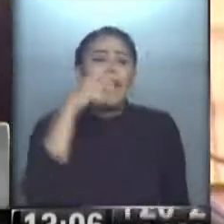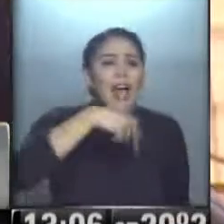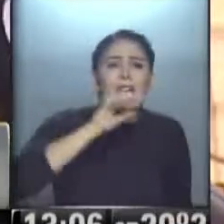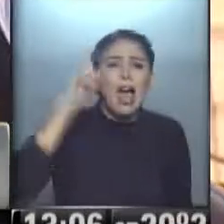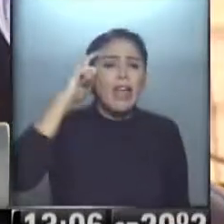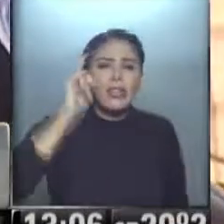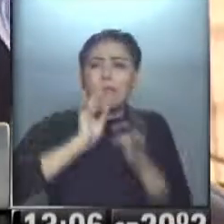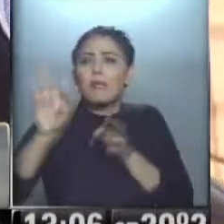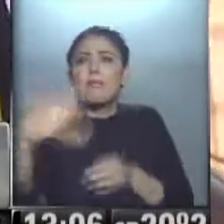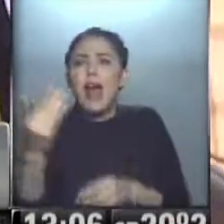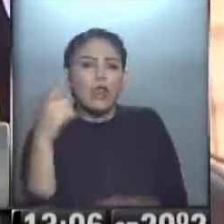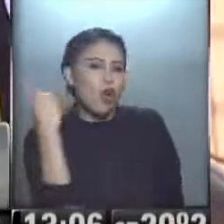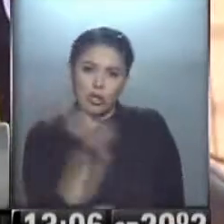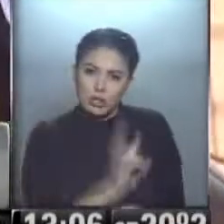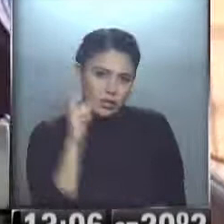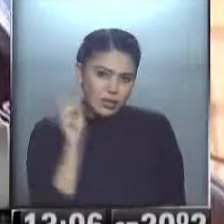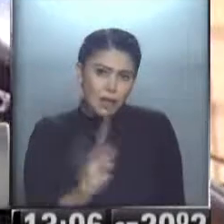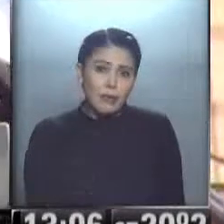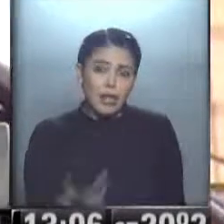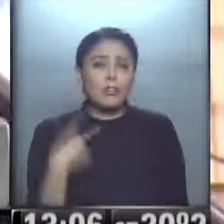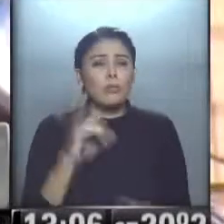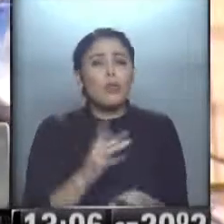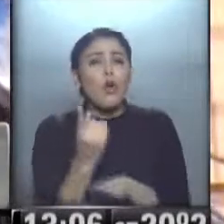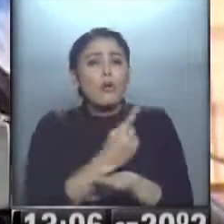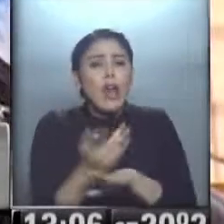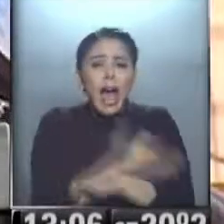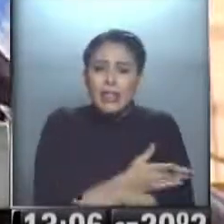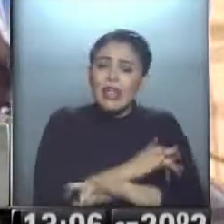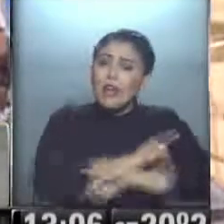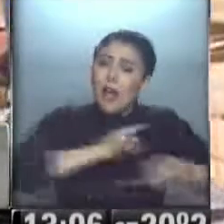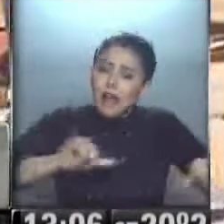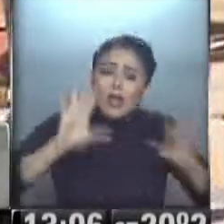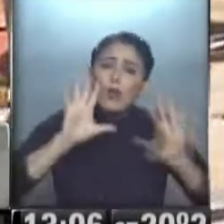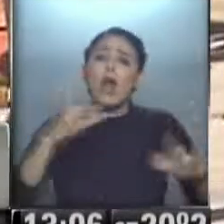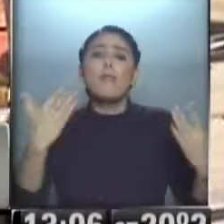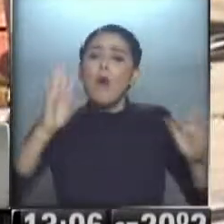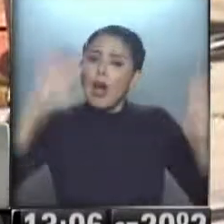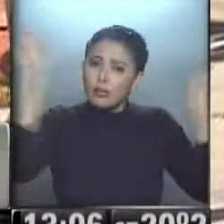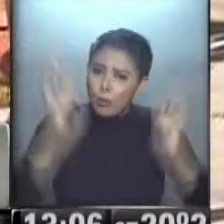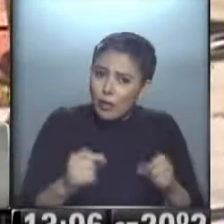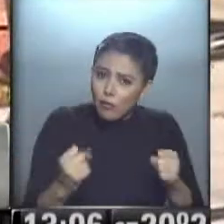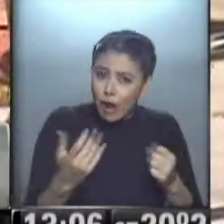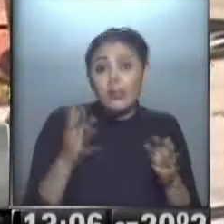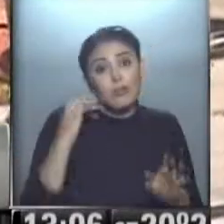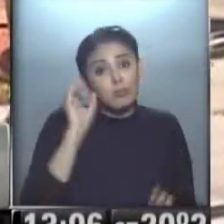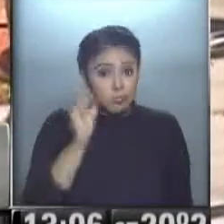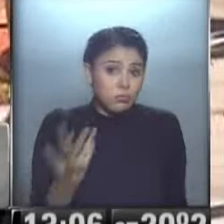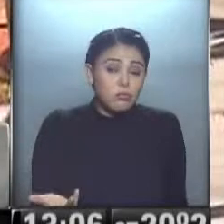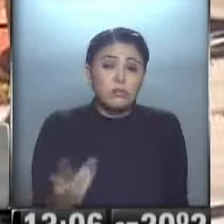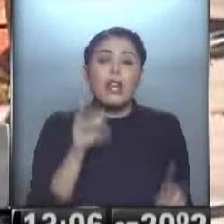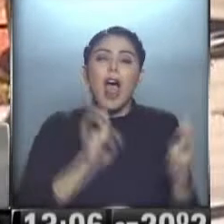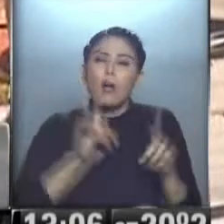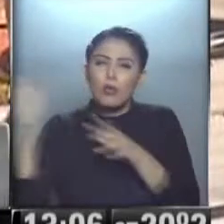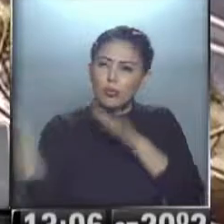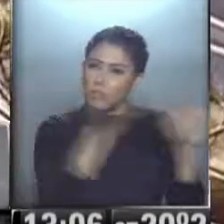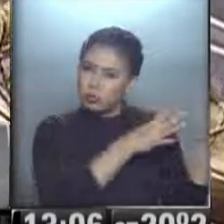allá. Eso era imprevisible. Teníamos una alerta de una hora antes de que podíamos tener una fuerte tormenta, como efectivamente pasó, con alguna ráfaga de